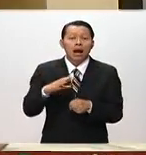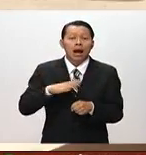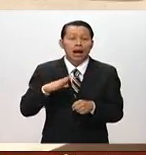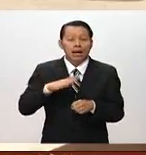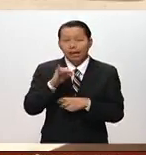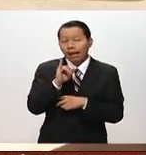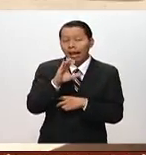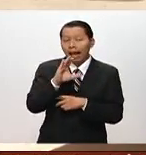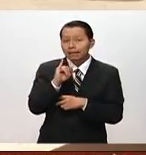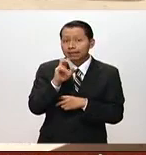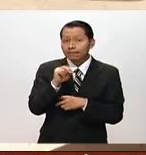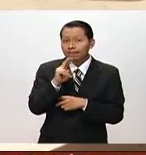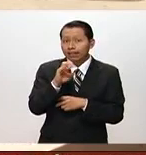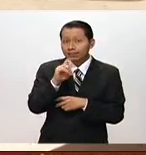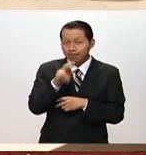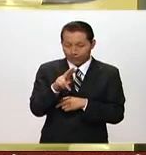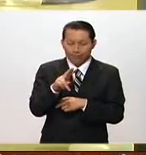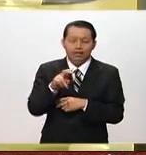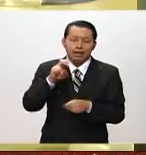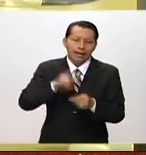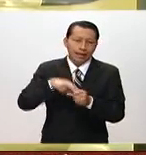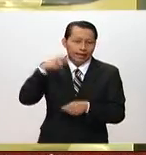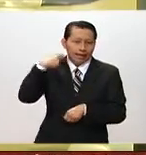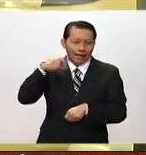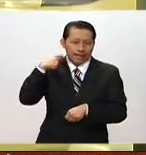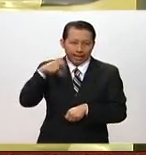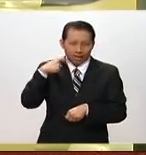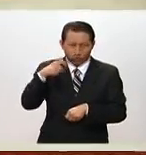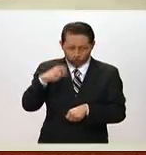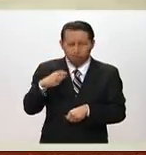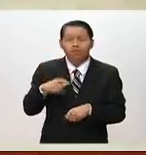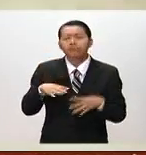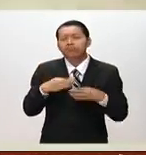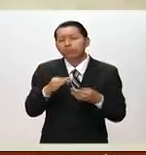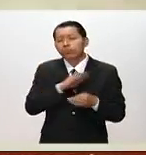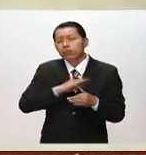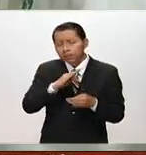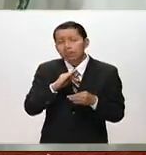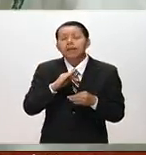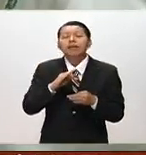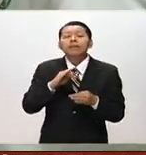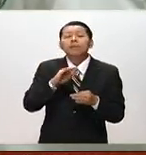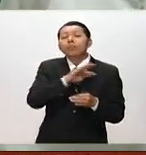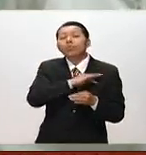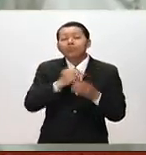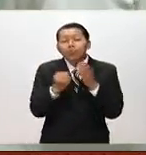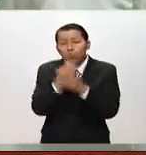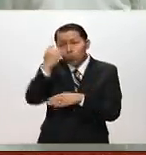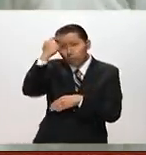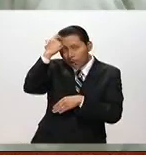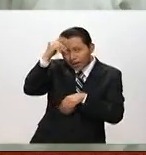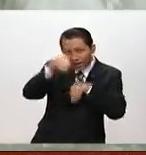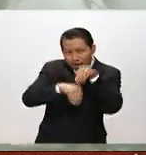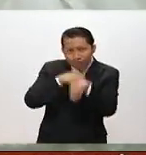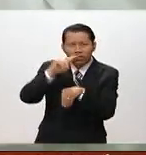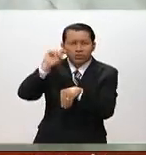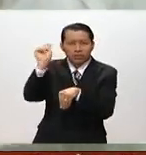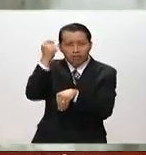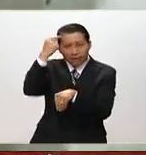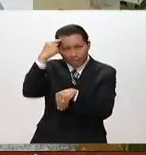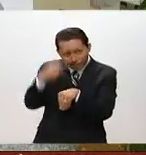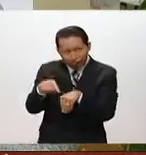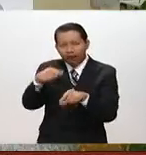el CIMBESTAF Unidad Querétaro ha logrado fusionar innovación, tecnología e investigación al servicio del sector